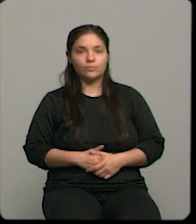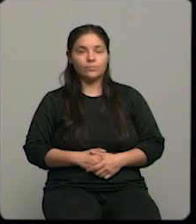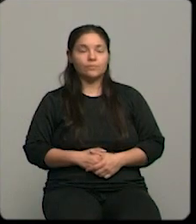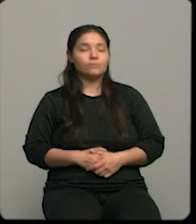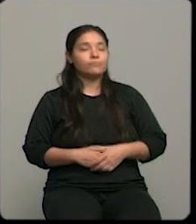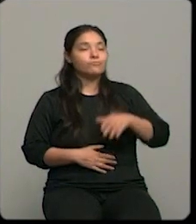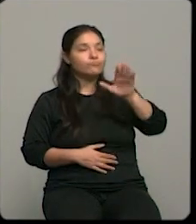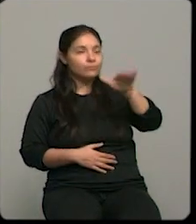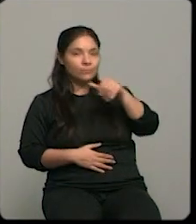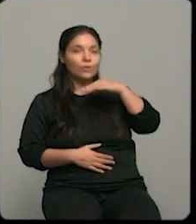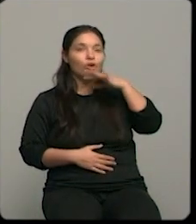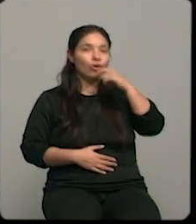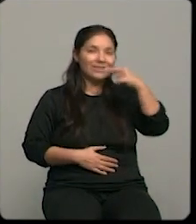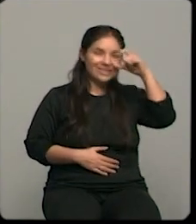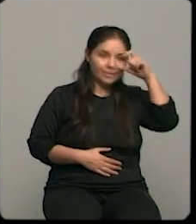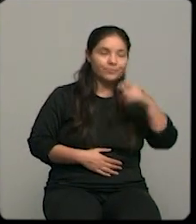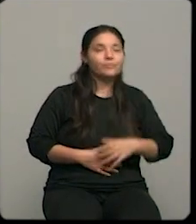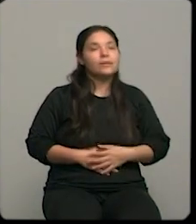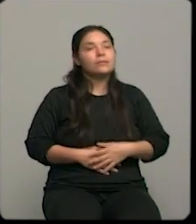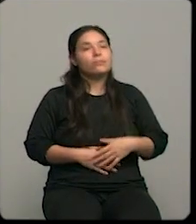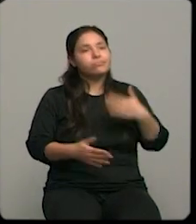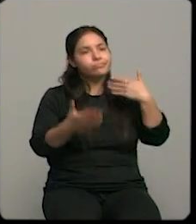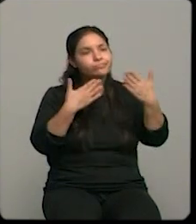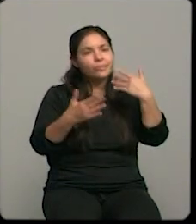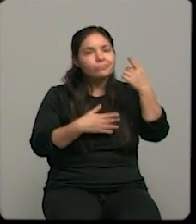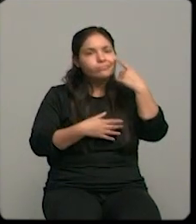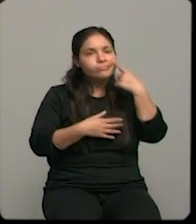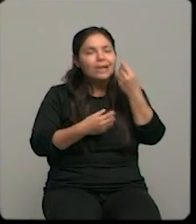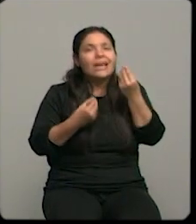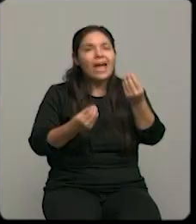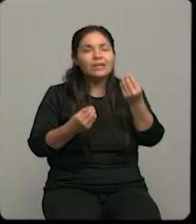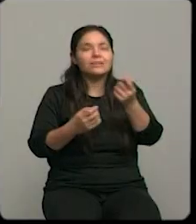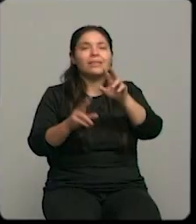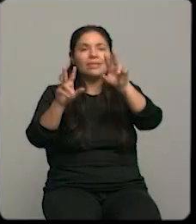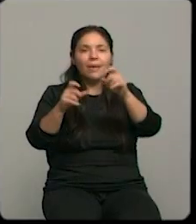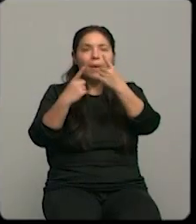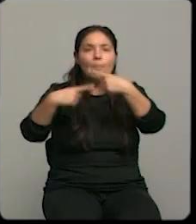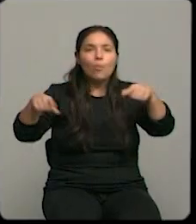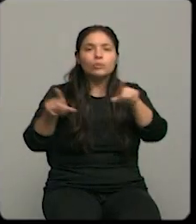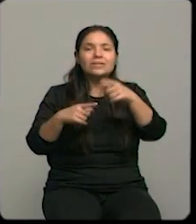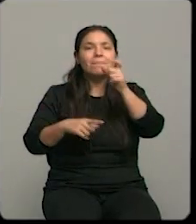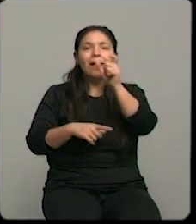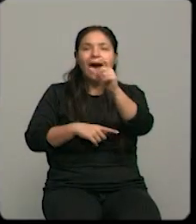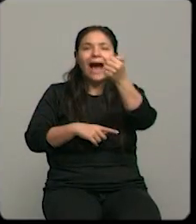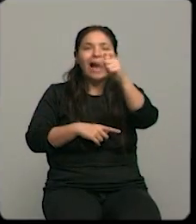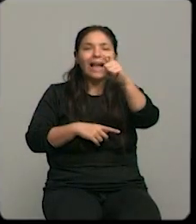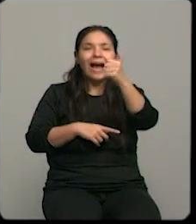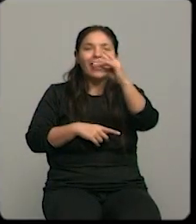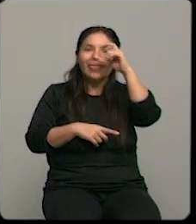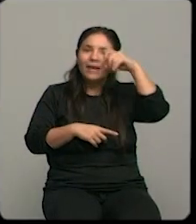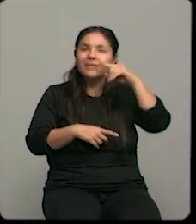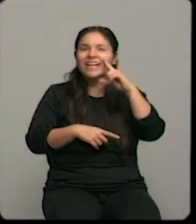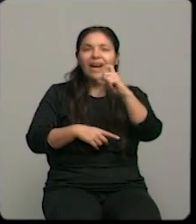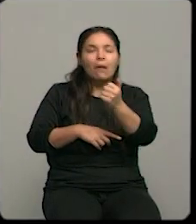José, hablemos un poquito y conozcamos mejor el término de música académica. ¿De qué se trata cuando hablamos de eso? A